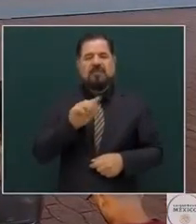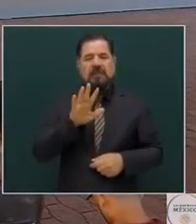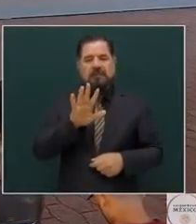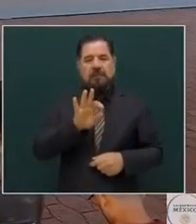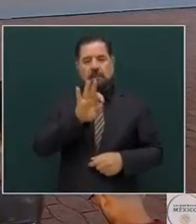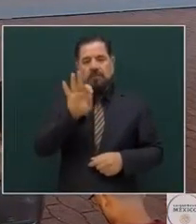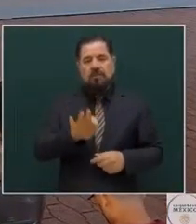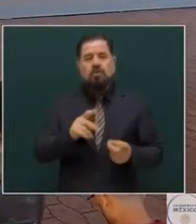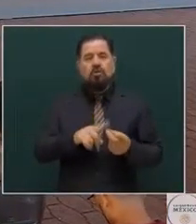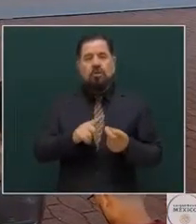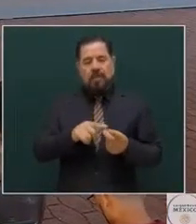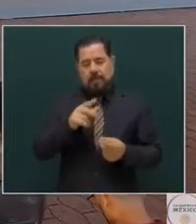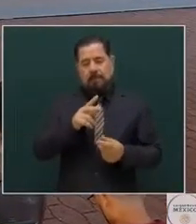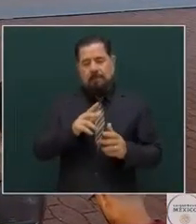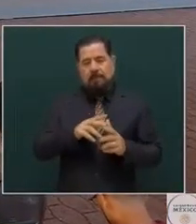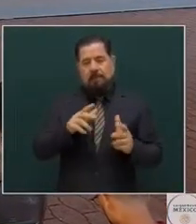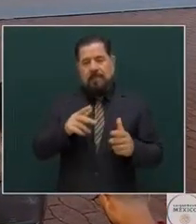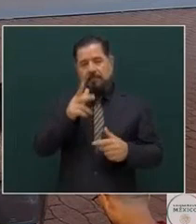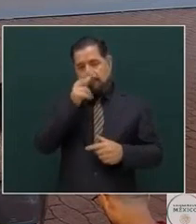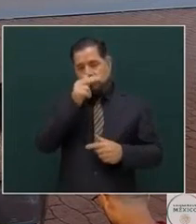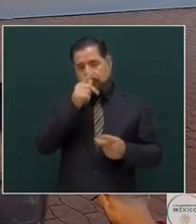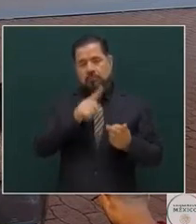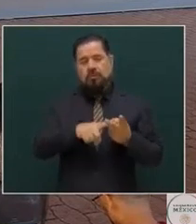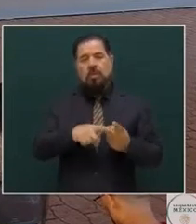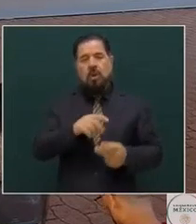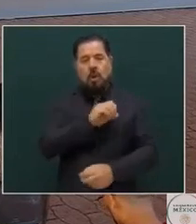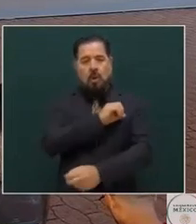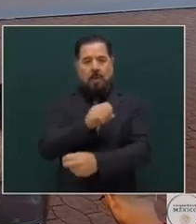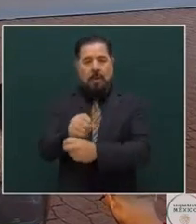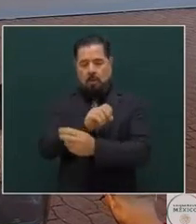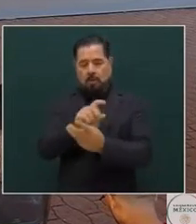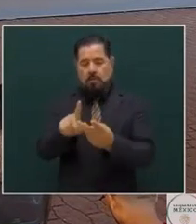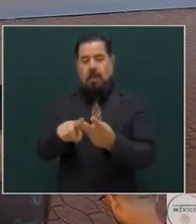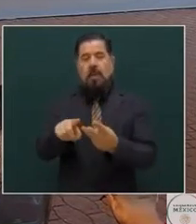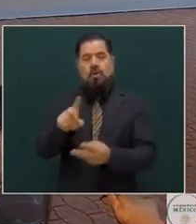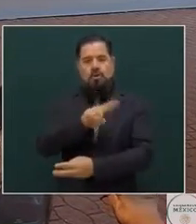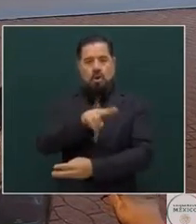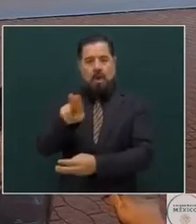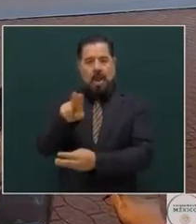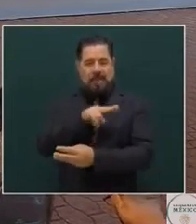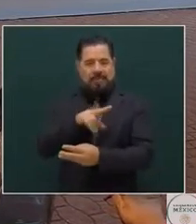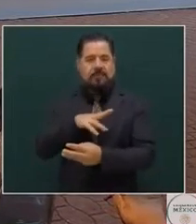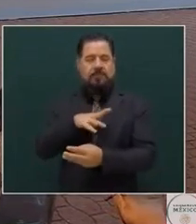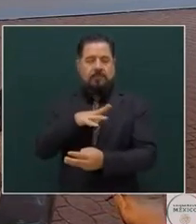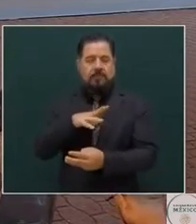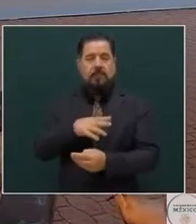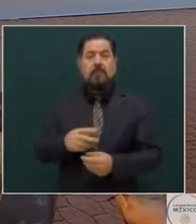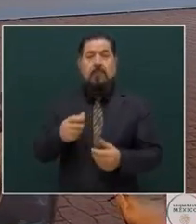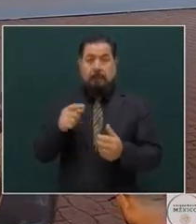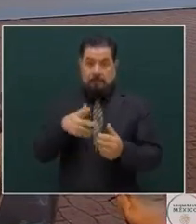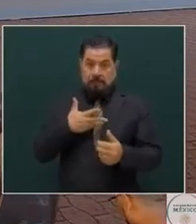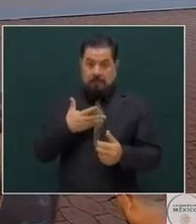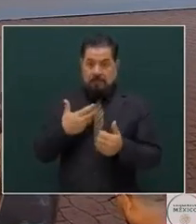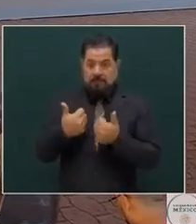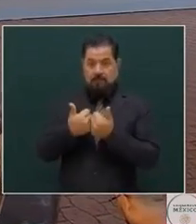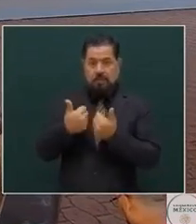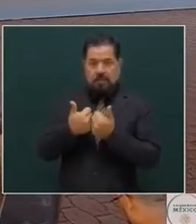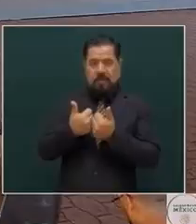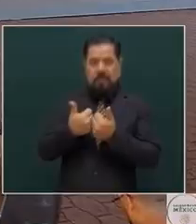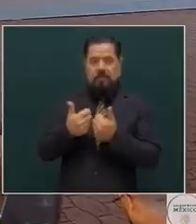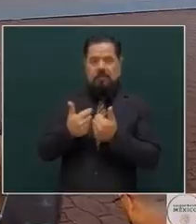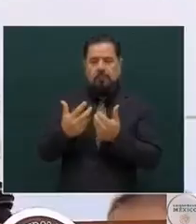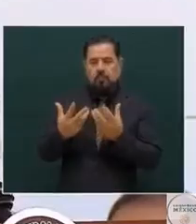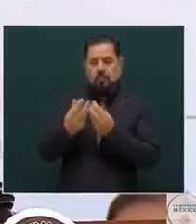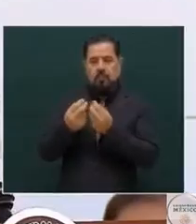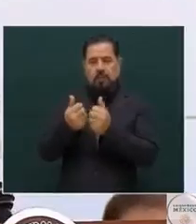municipios, en Hermosillo, en Cajeme y en Nogales. Y además una frontera importante con Estados Unidos.